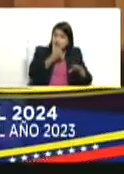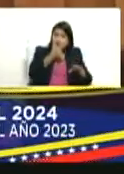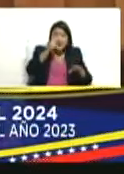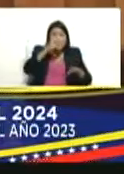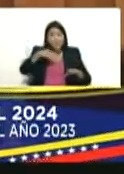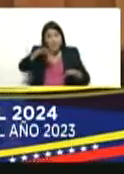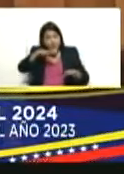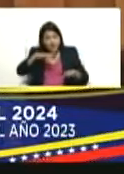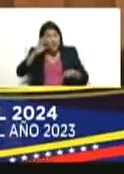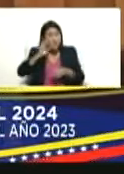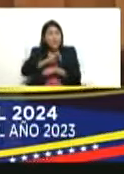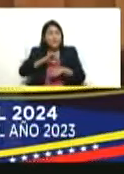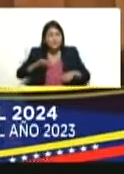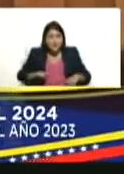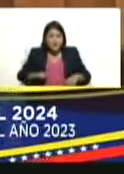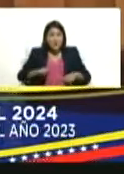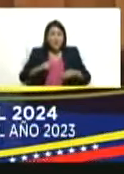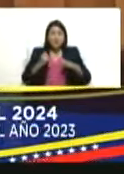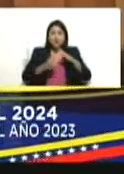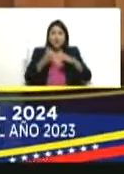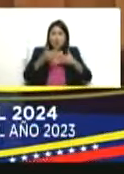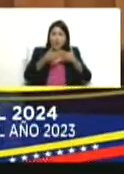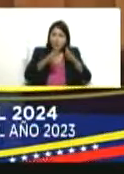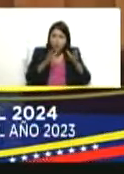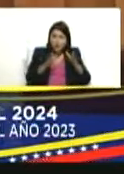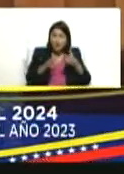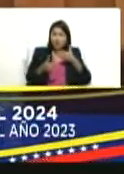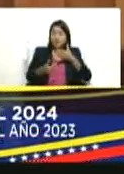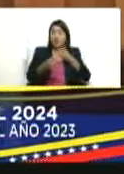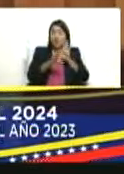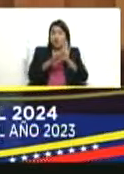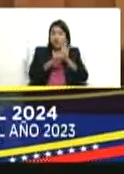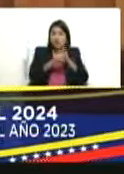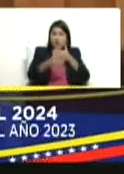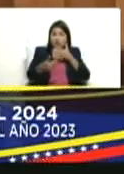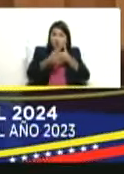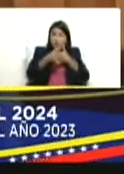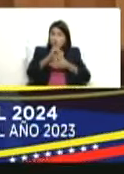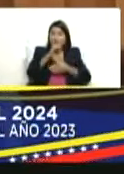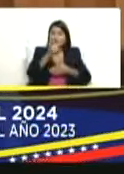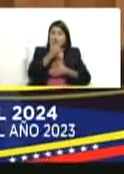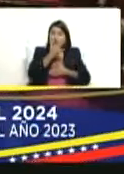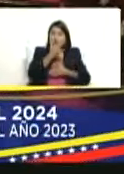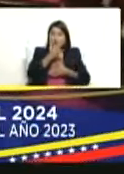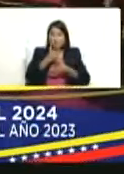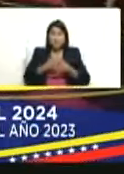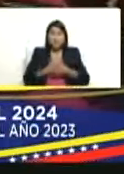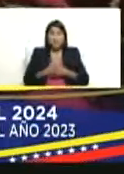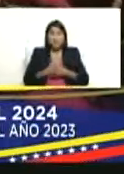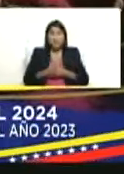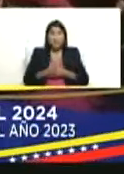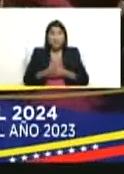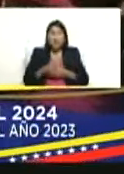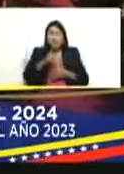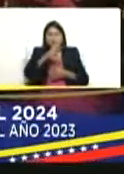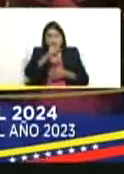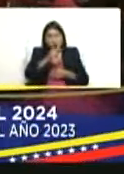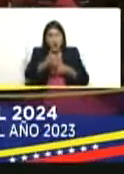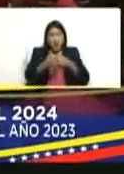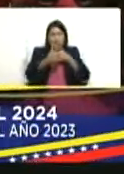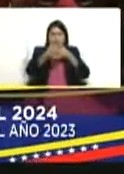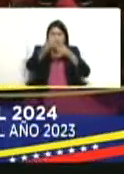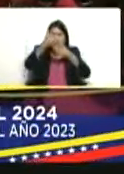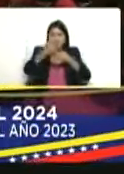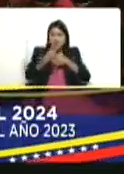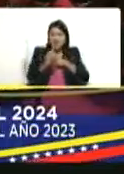Armada, ni con los poderes públicos, ni con la Constitución. No se equivoquen, no al chantaje, no a